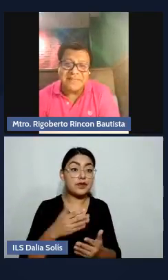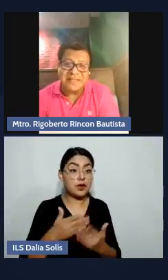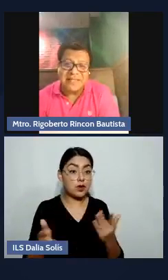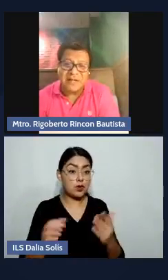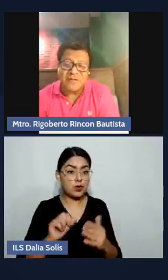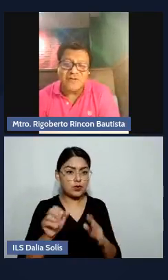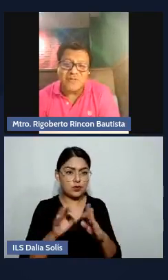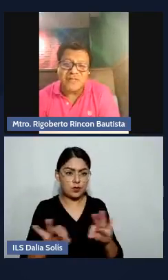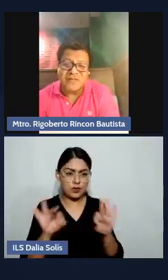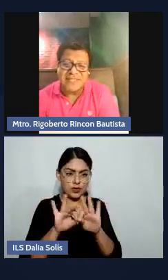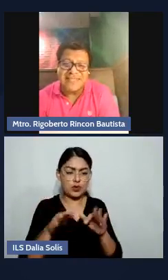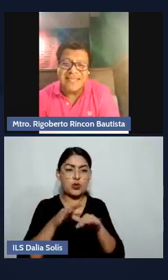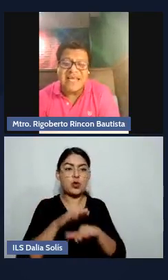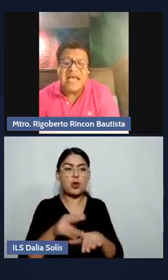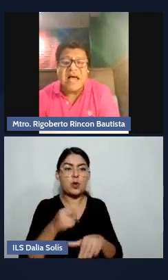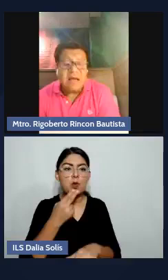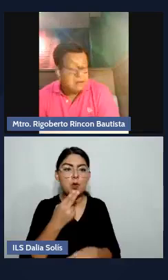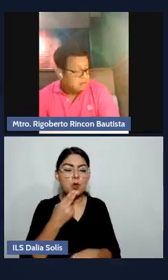consumo de sustancia,